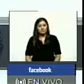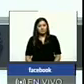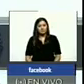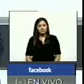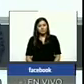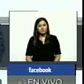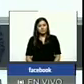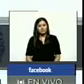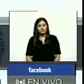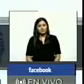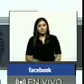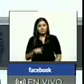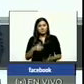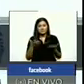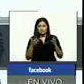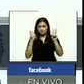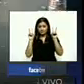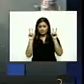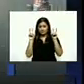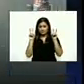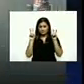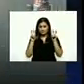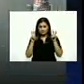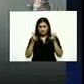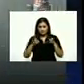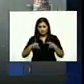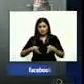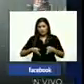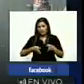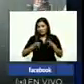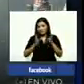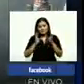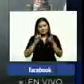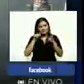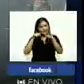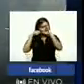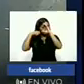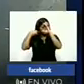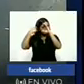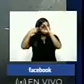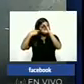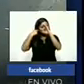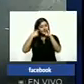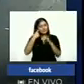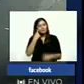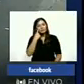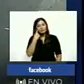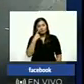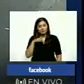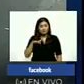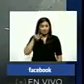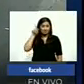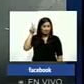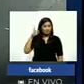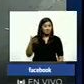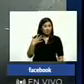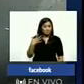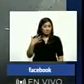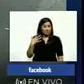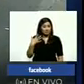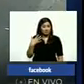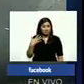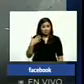Y vamos a seguir hablando de situaciones que ocurren en las calles. Estas imágenes son impactantes y fueron captadas en el departamento de San Miguel. Una cámara